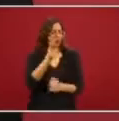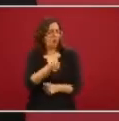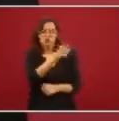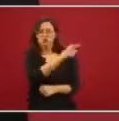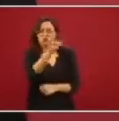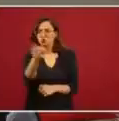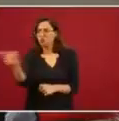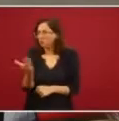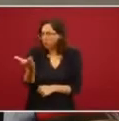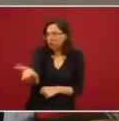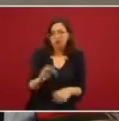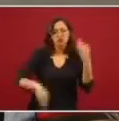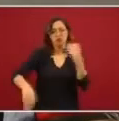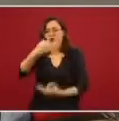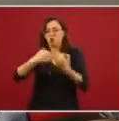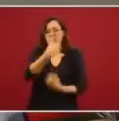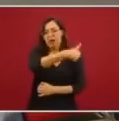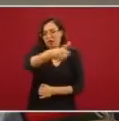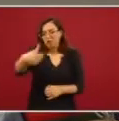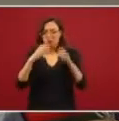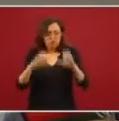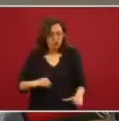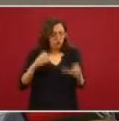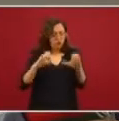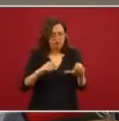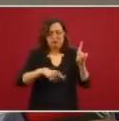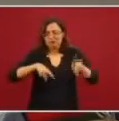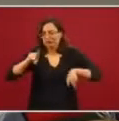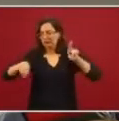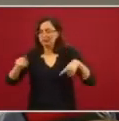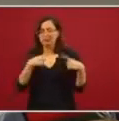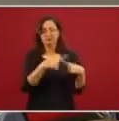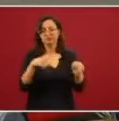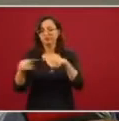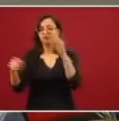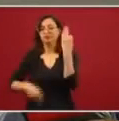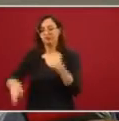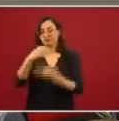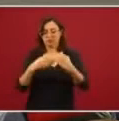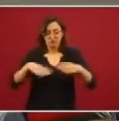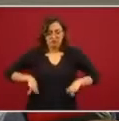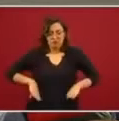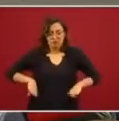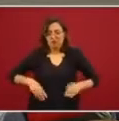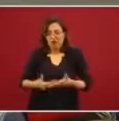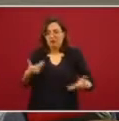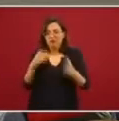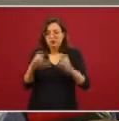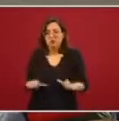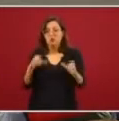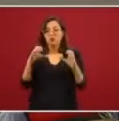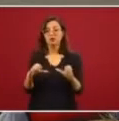presidentes los que tiene usted cada quien tiene sus propias cuidados médicos y todos tenemos una actitud de prevención entonces las acciones